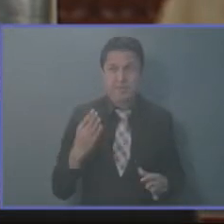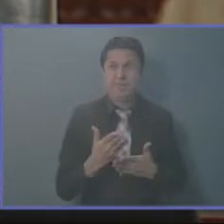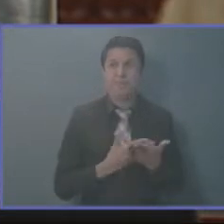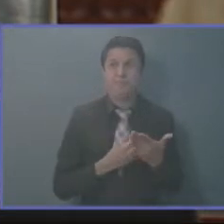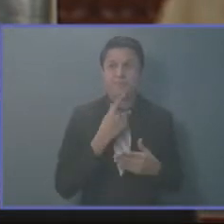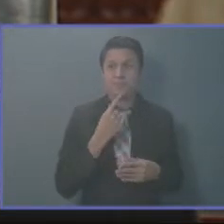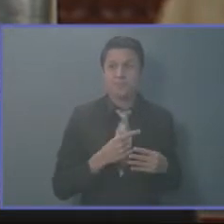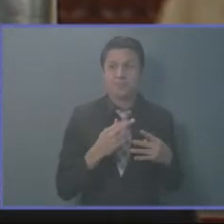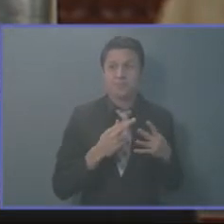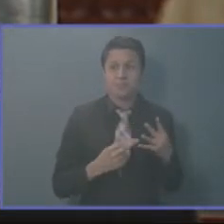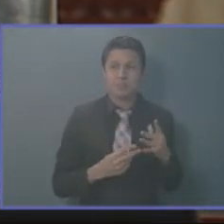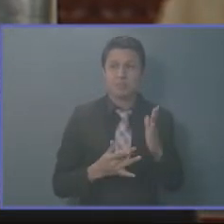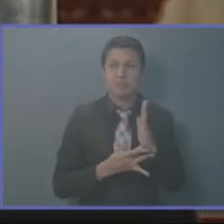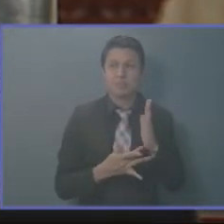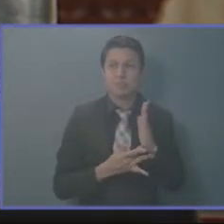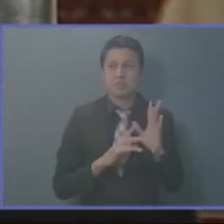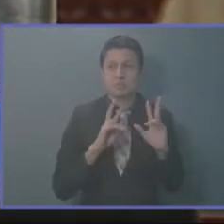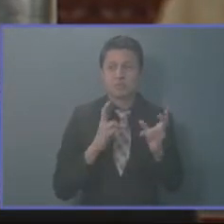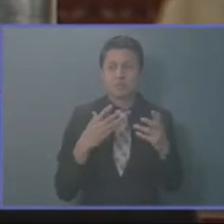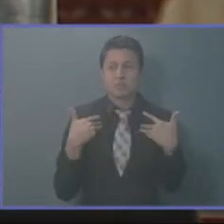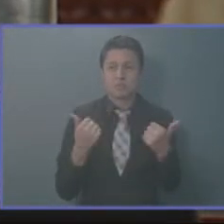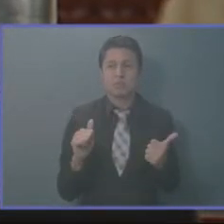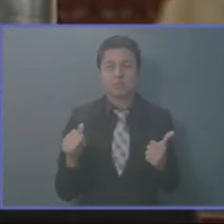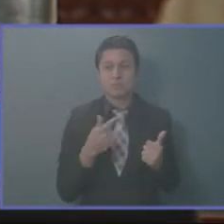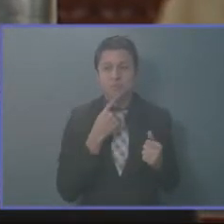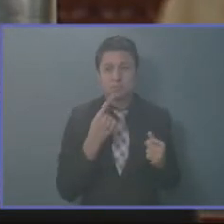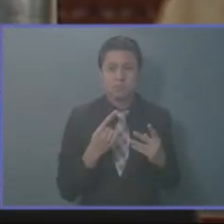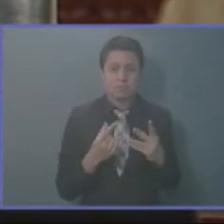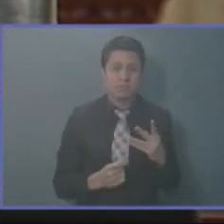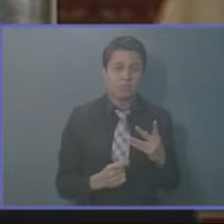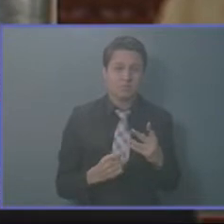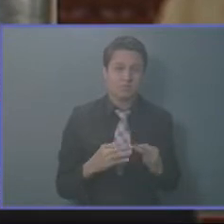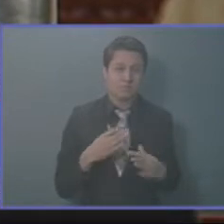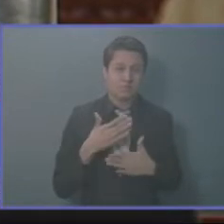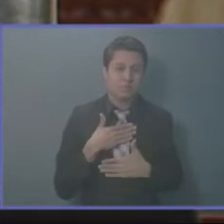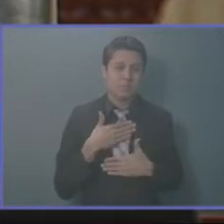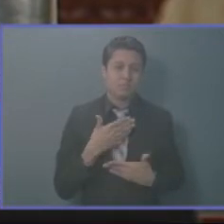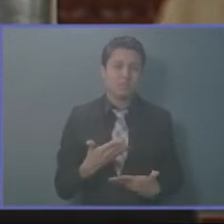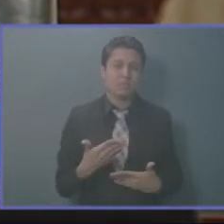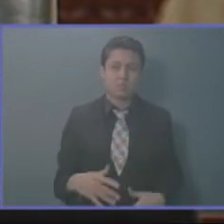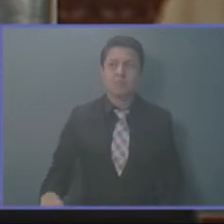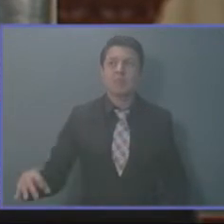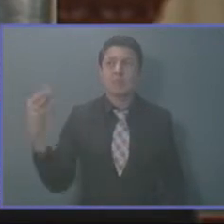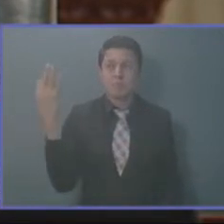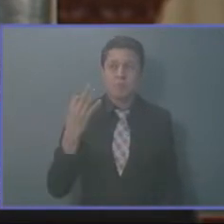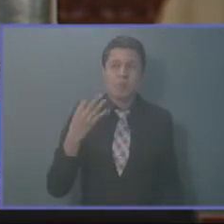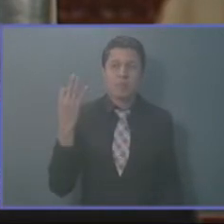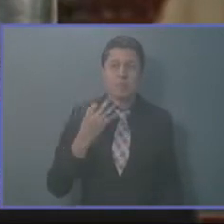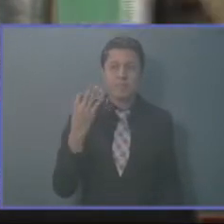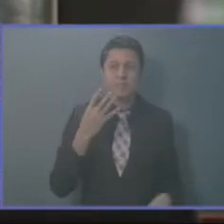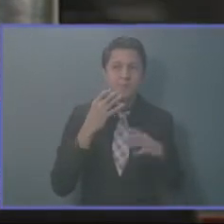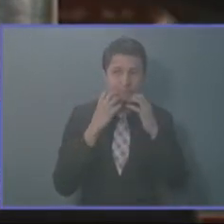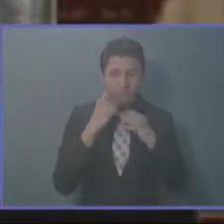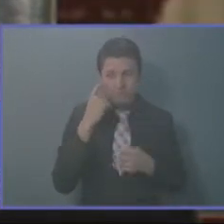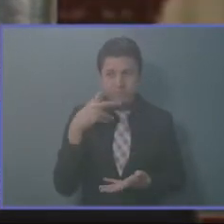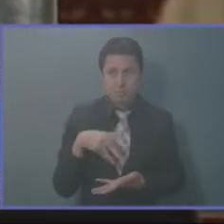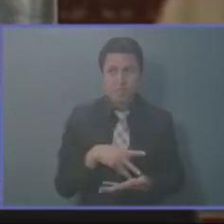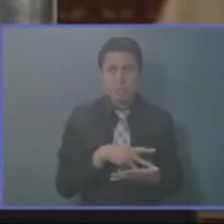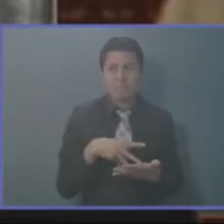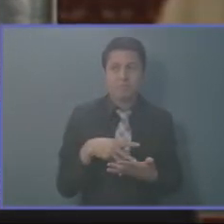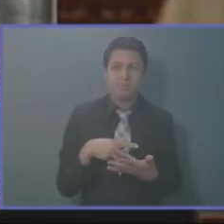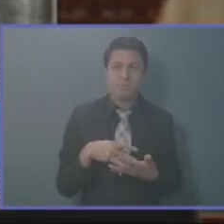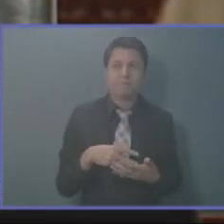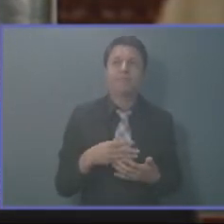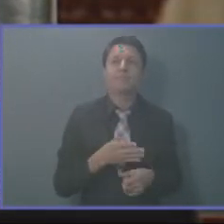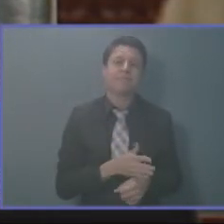dictar las normas técnicas en materia de salud y ordenar las medidas y disposiciones que sean necesarias para resguardar la salud de la población. En